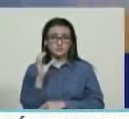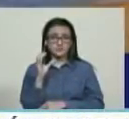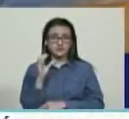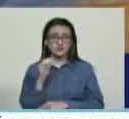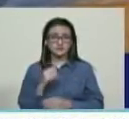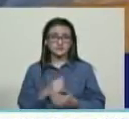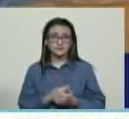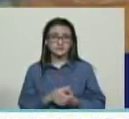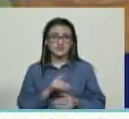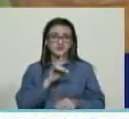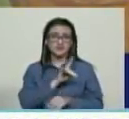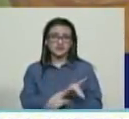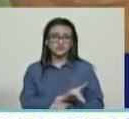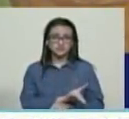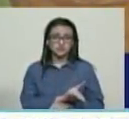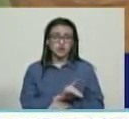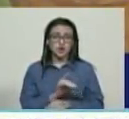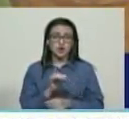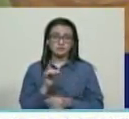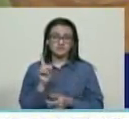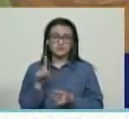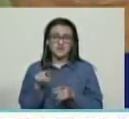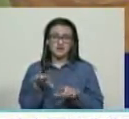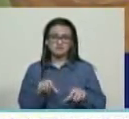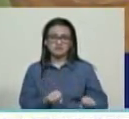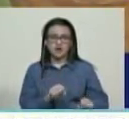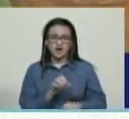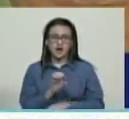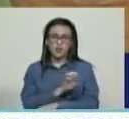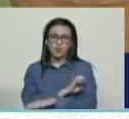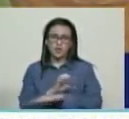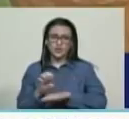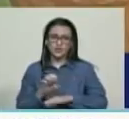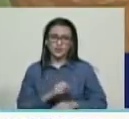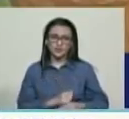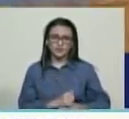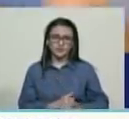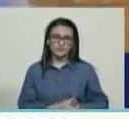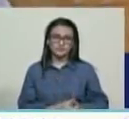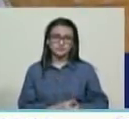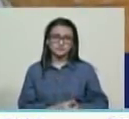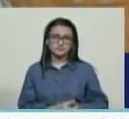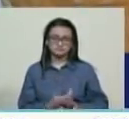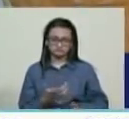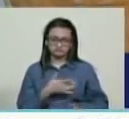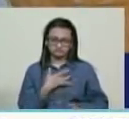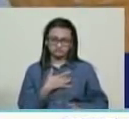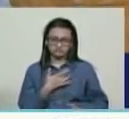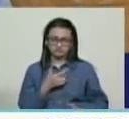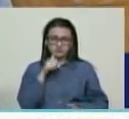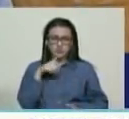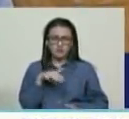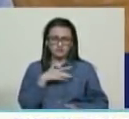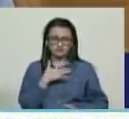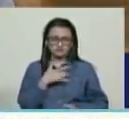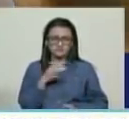La traición tomó Ecuador. Ahí están. Y lo van a sentir, ese pueblo lo va a